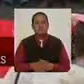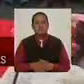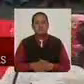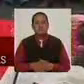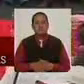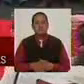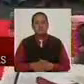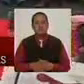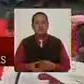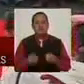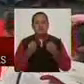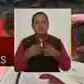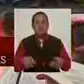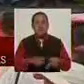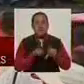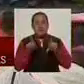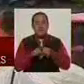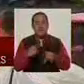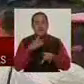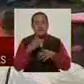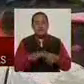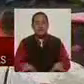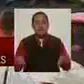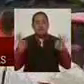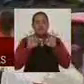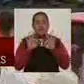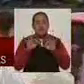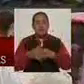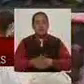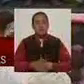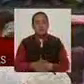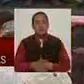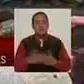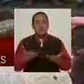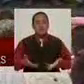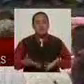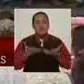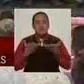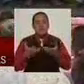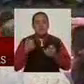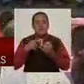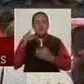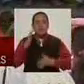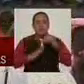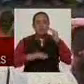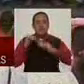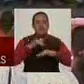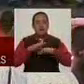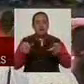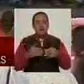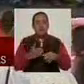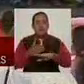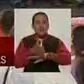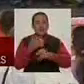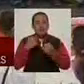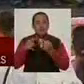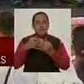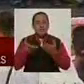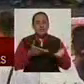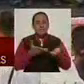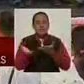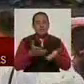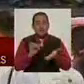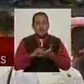Como también es importante generar infraestructura para el acceso a todos los servicios que estamos